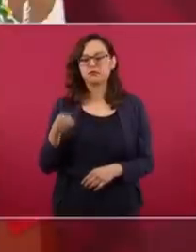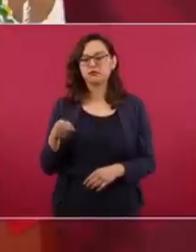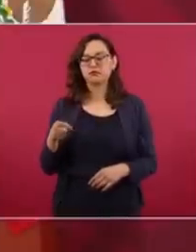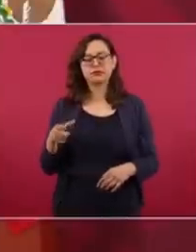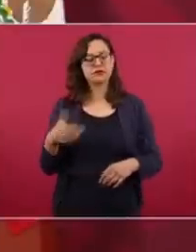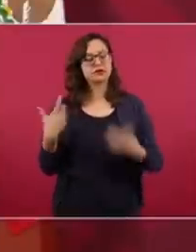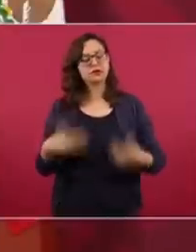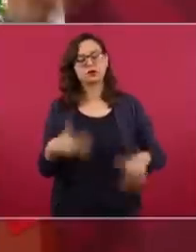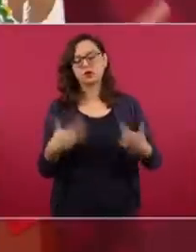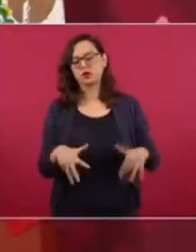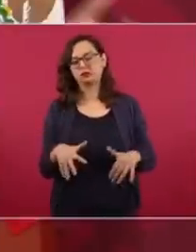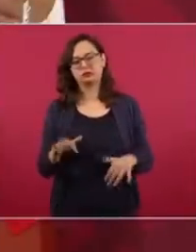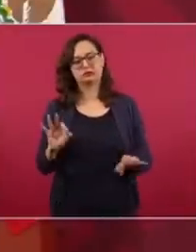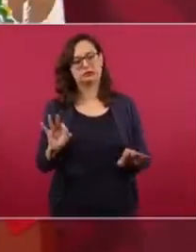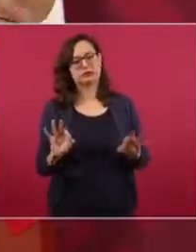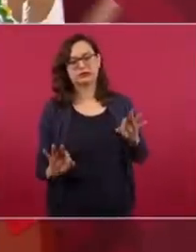Pero